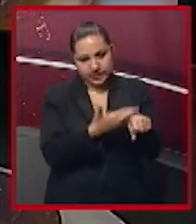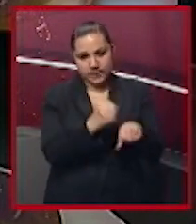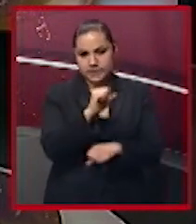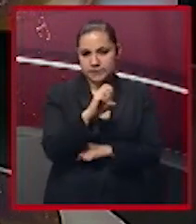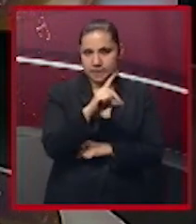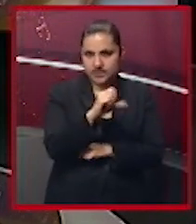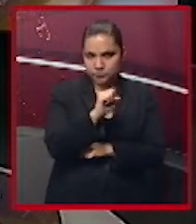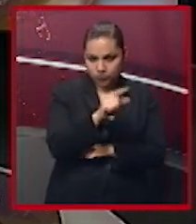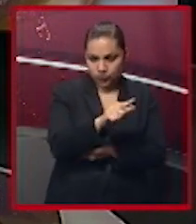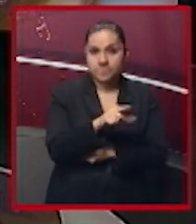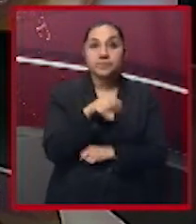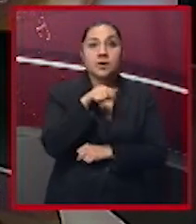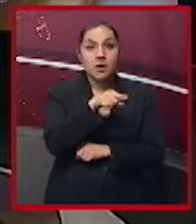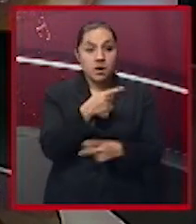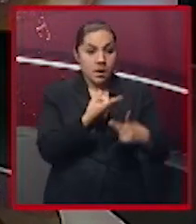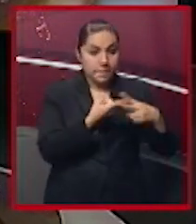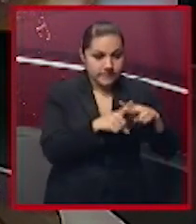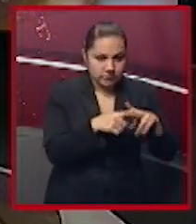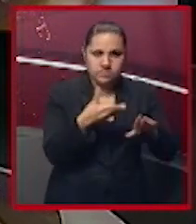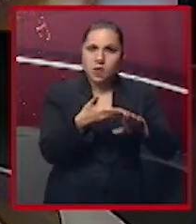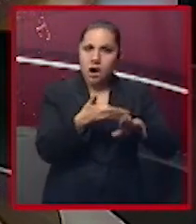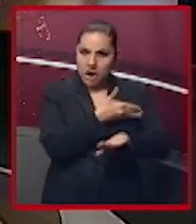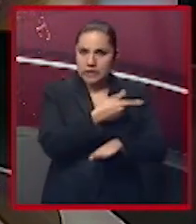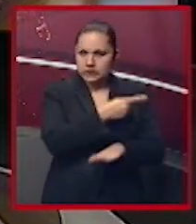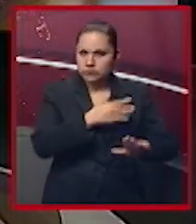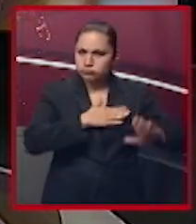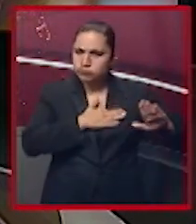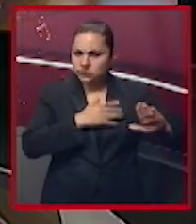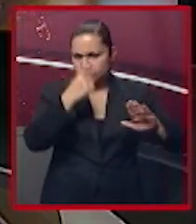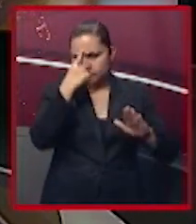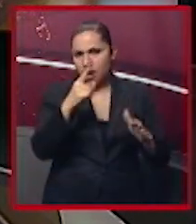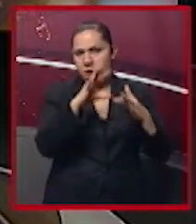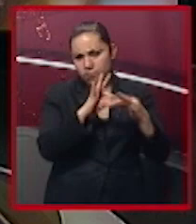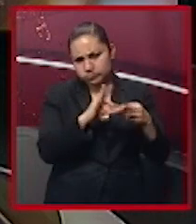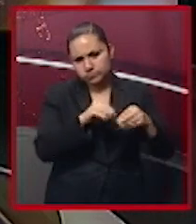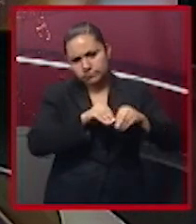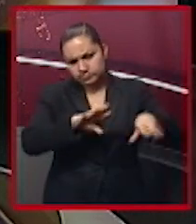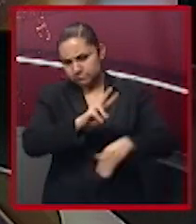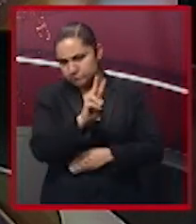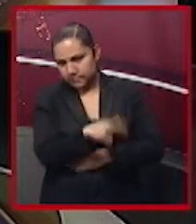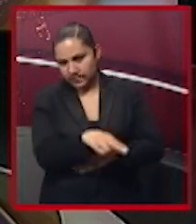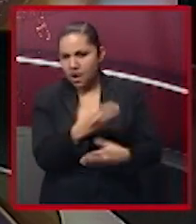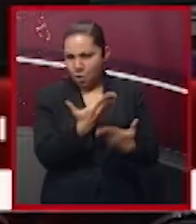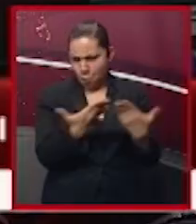Al inicio de esta comparecencia rindió protesta de decir verdad. Vamos a conocer todos los detalles.